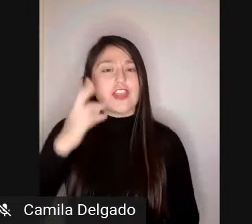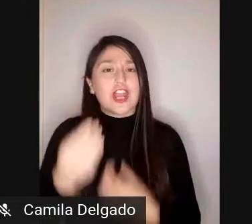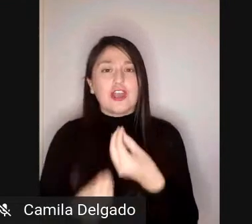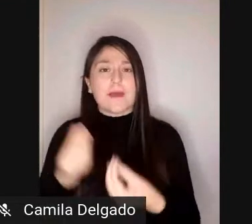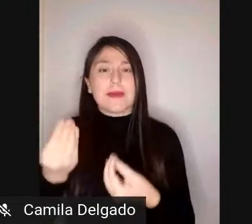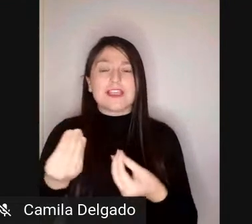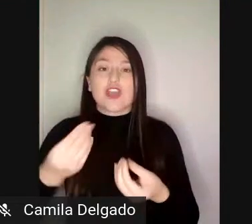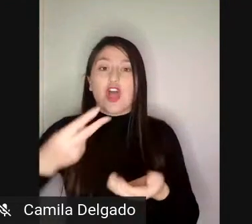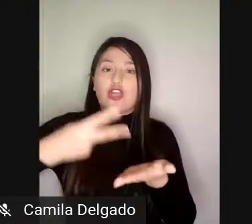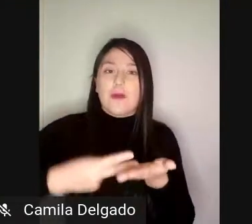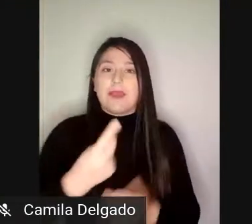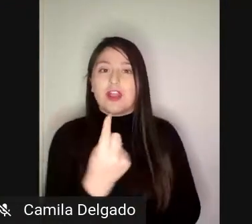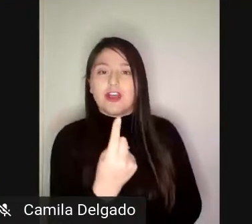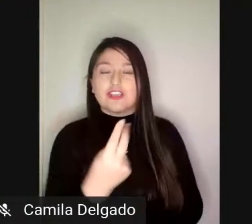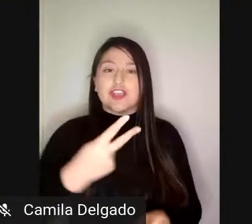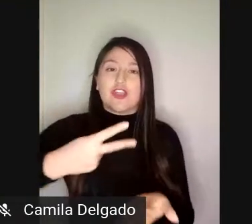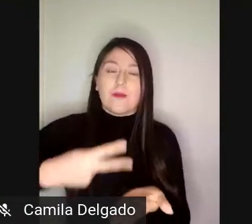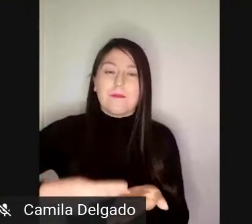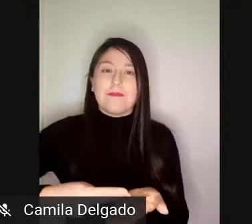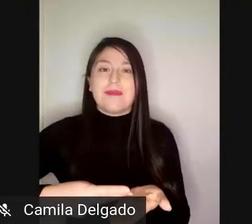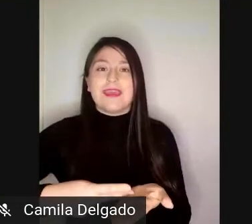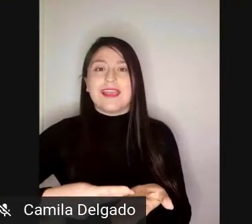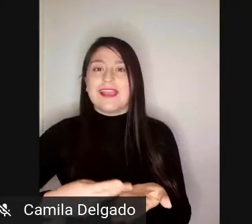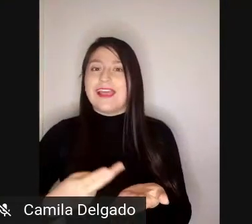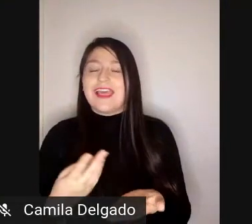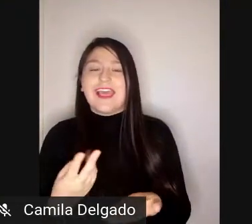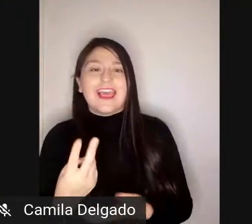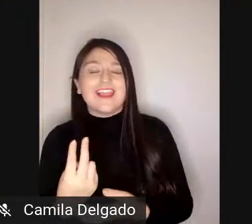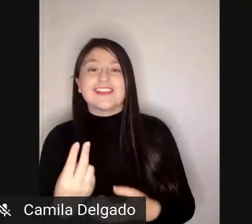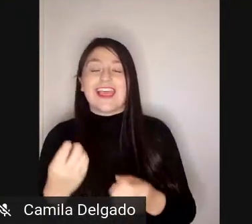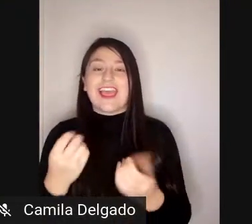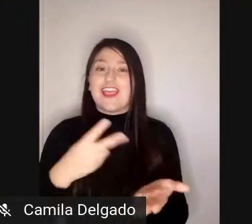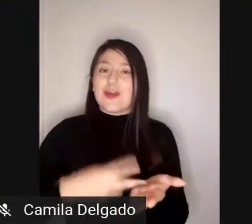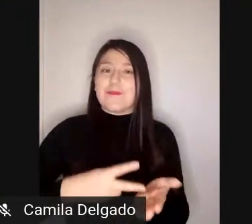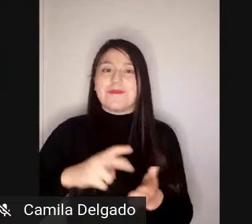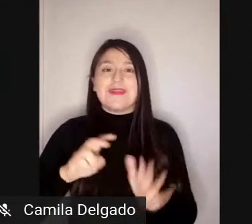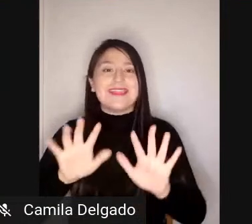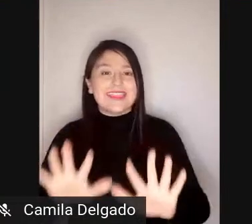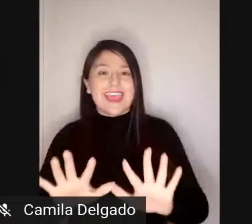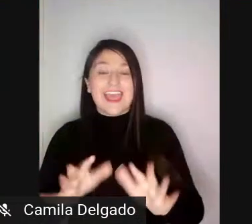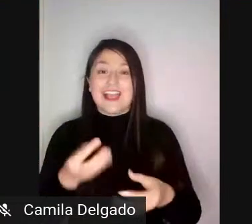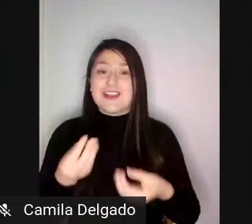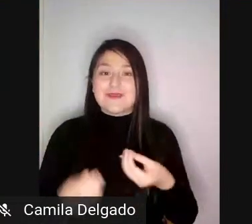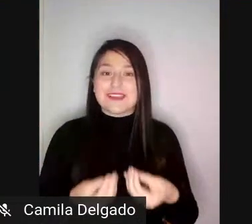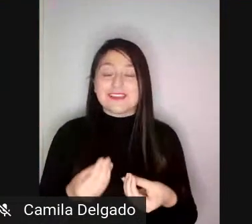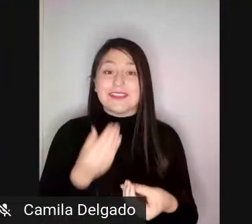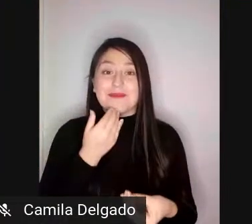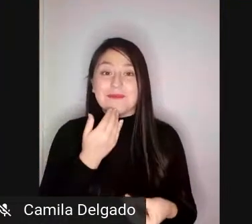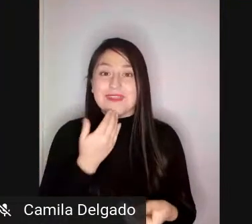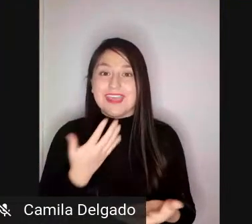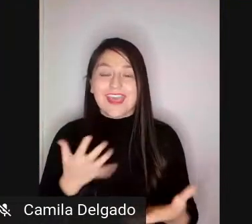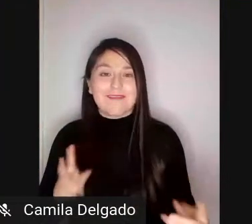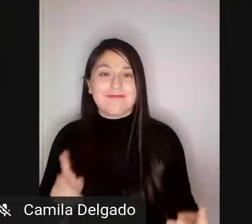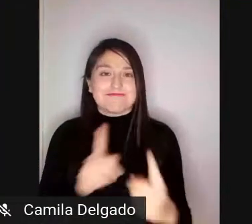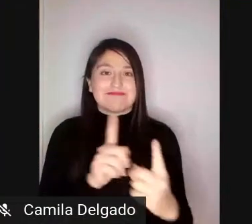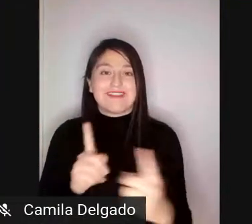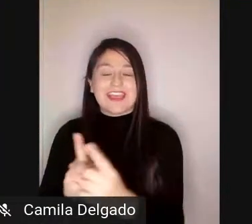el 2006, y eso es interesante lo que pasa entre nosotros, entre los que estábamos ahí también.